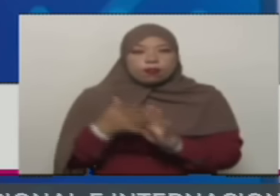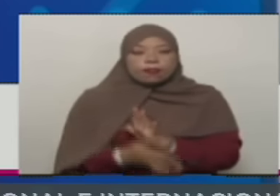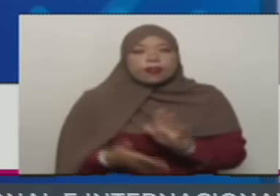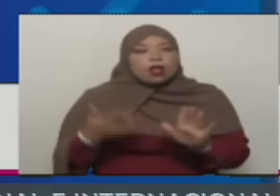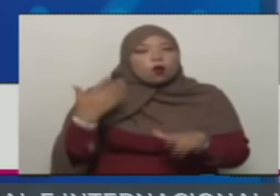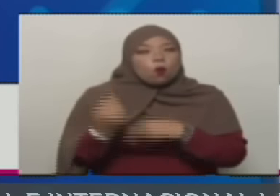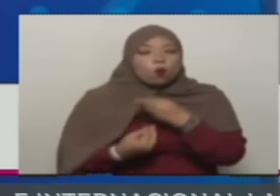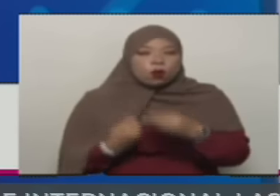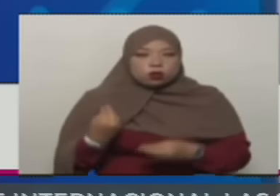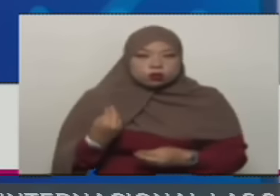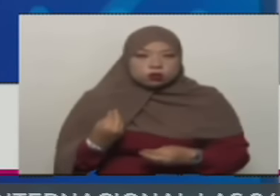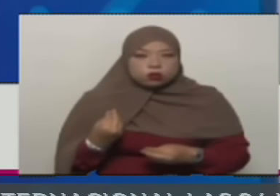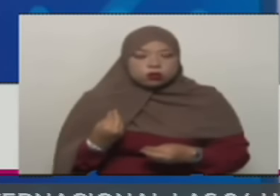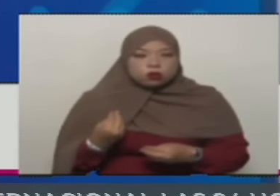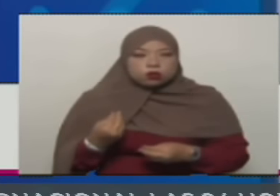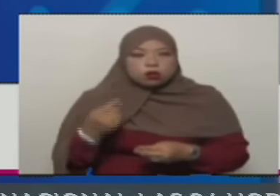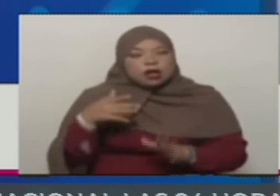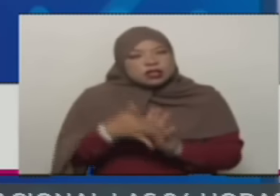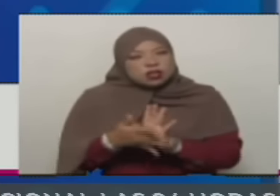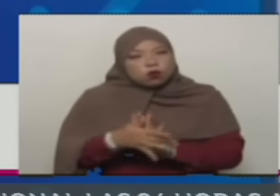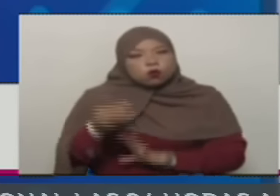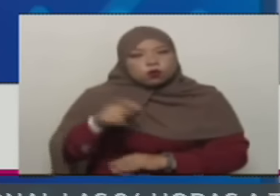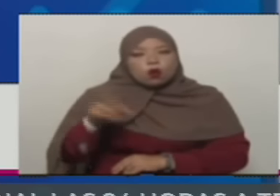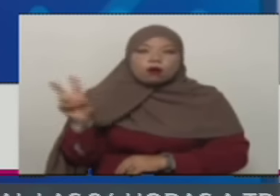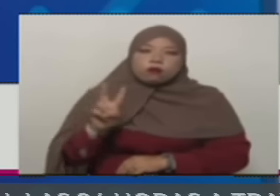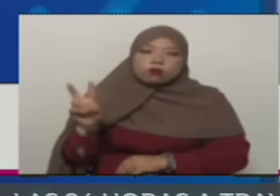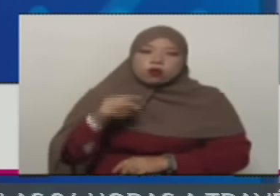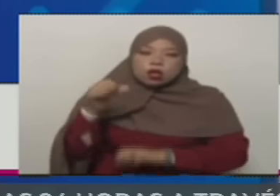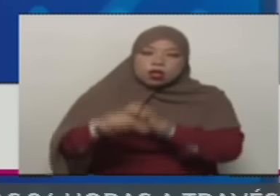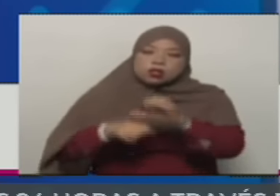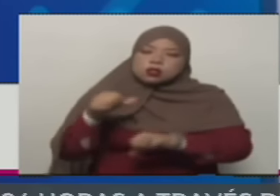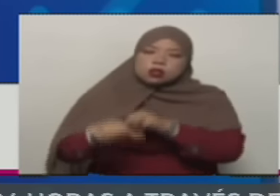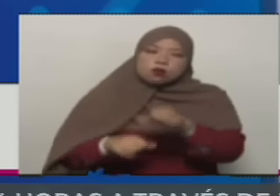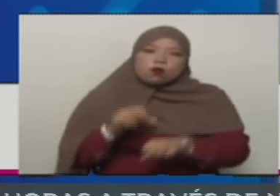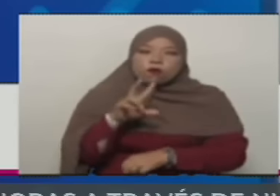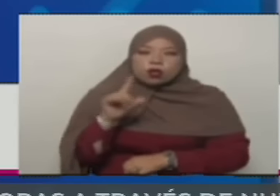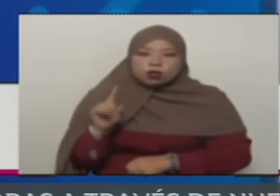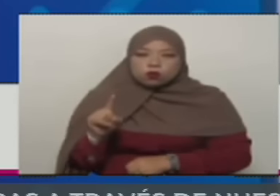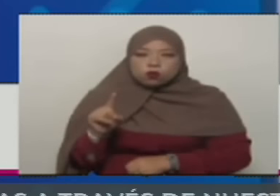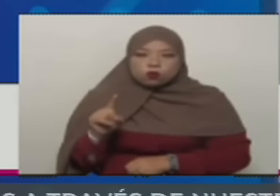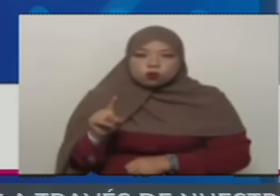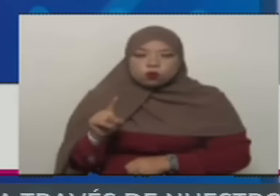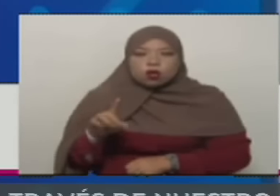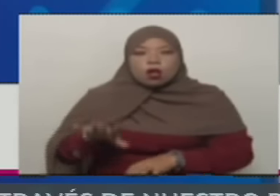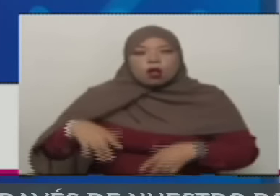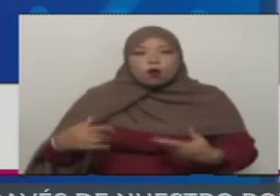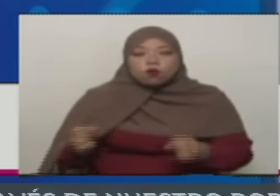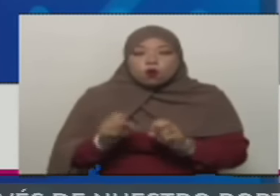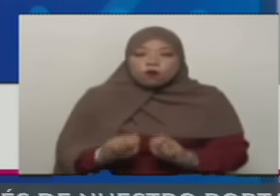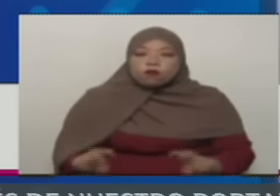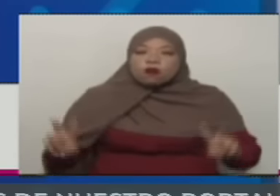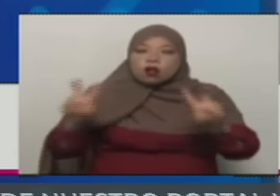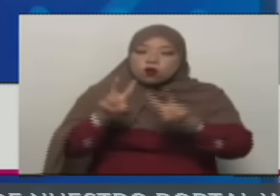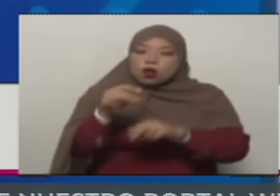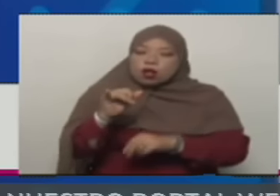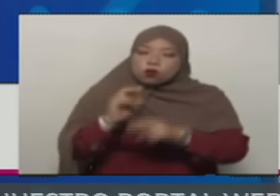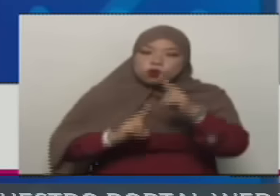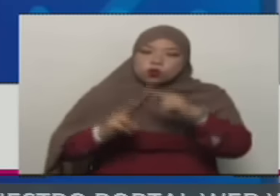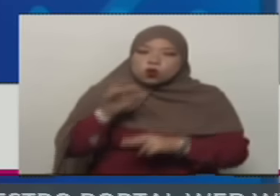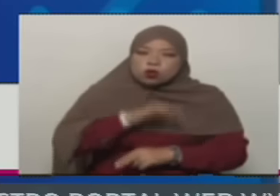contenidos que amerita la Venezuela del siglo XXI? ¿Cuáles son los valores que queremos construir en